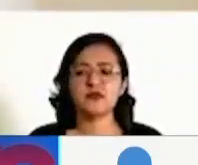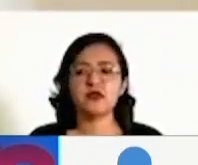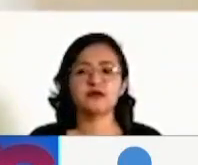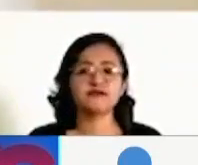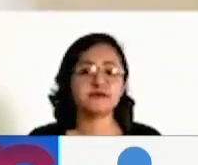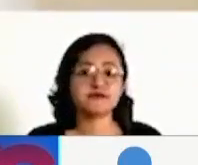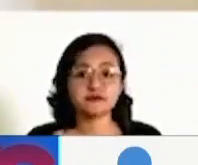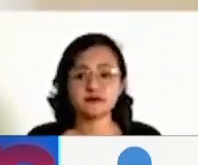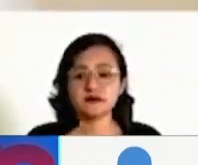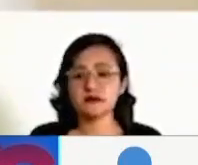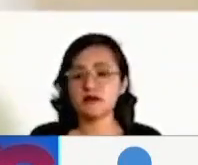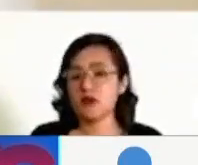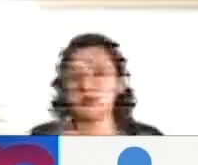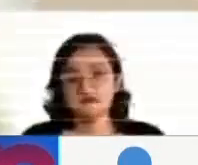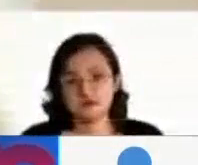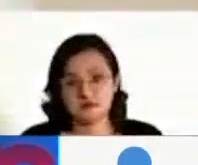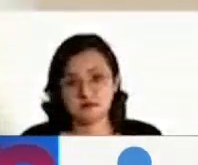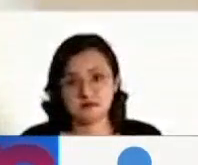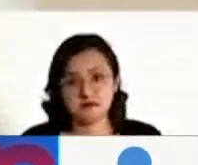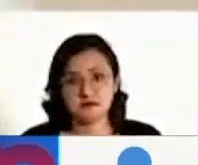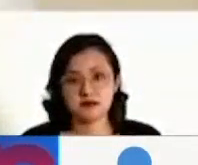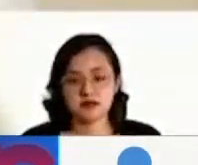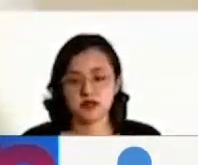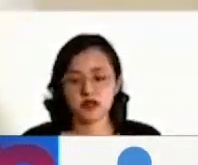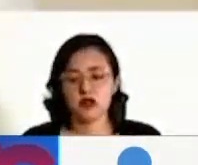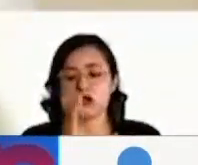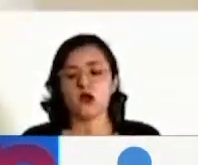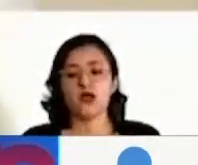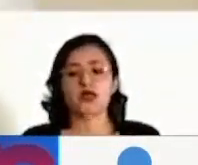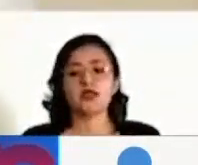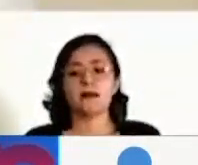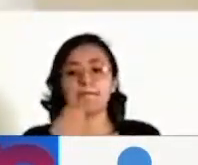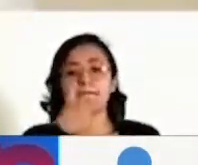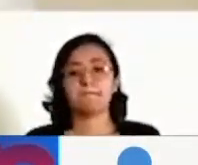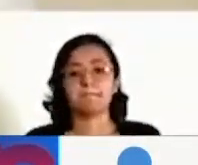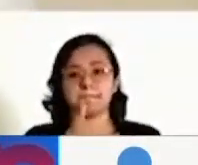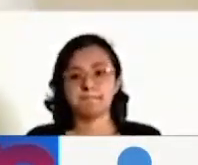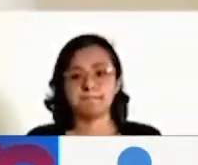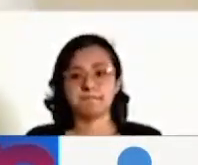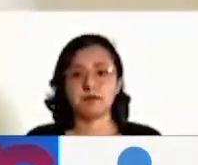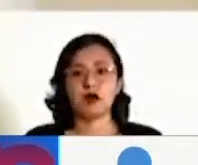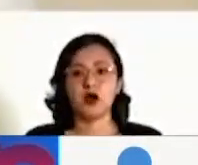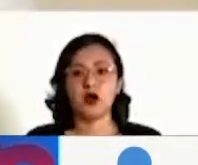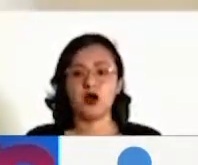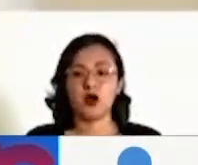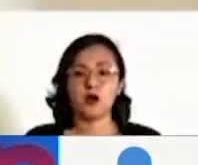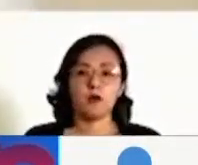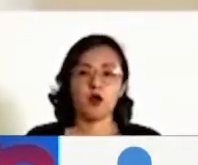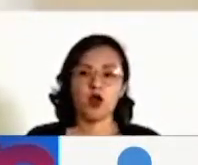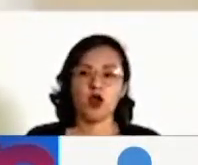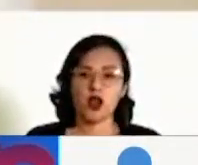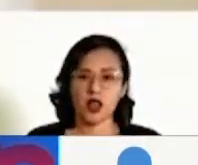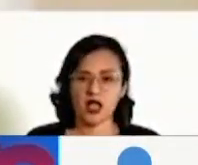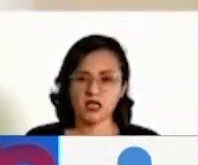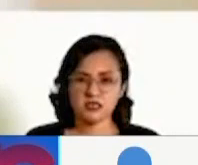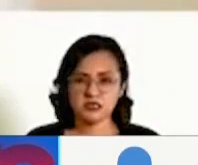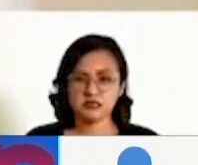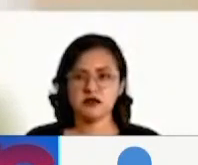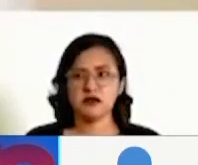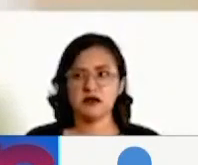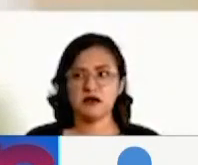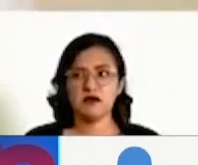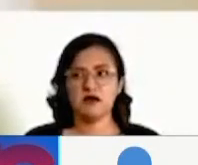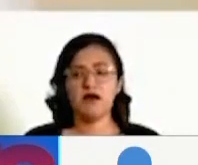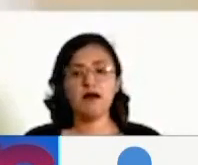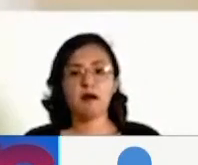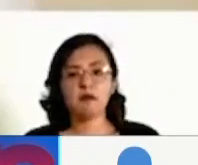los homicidios en los cuales ha participado. Fue uno de los que participaron en la violencia